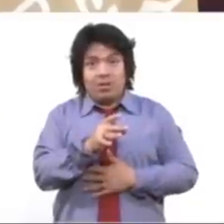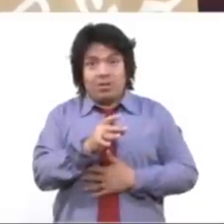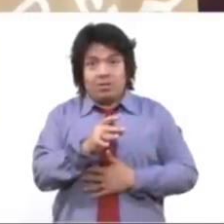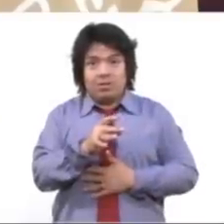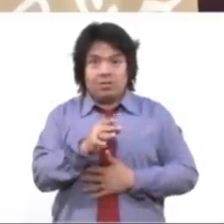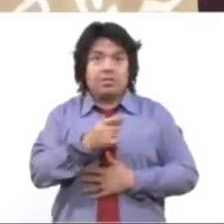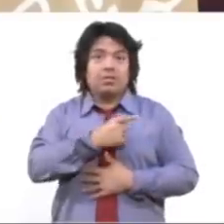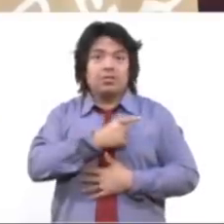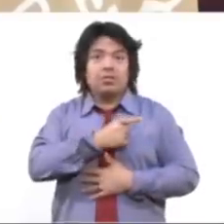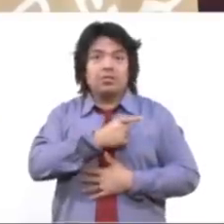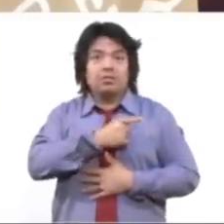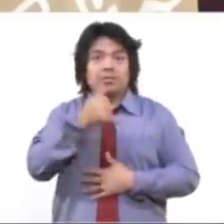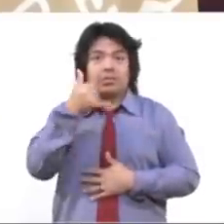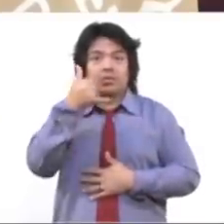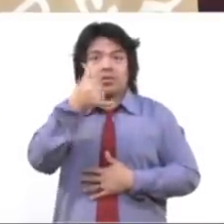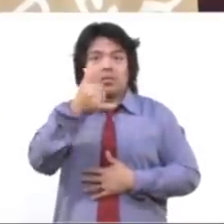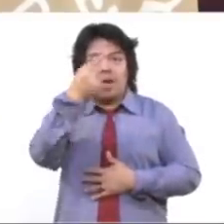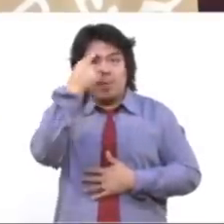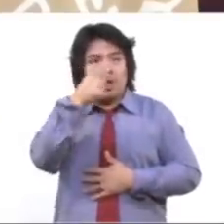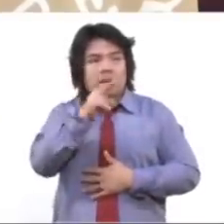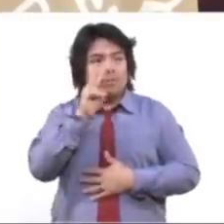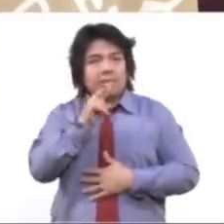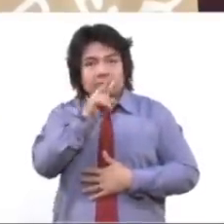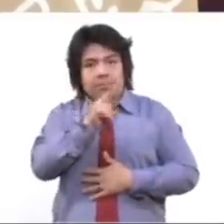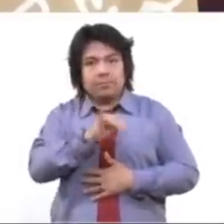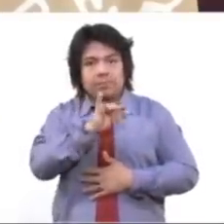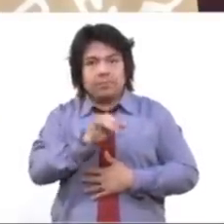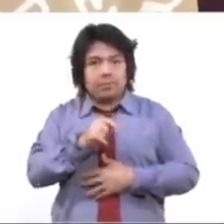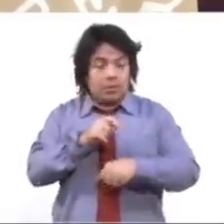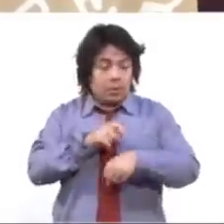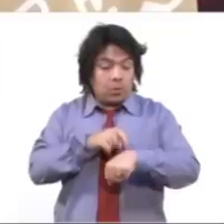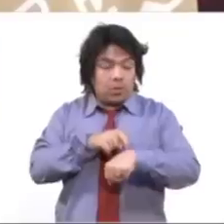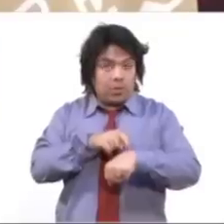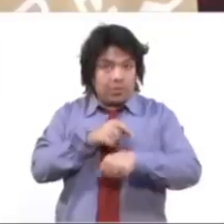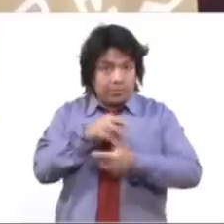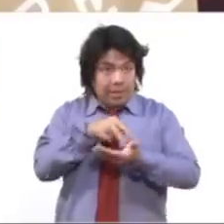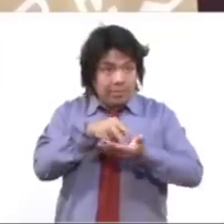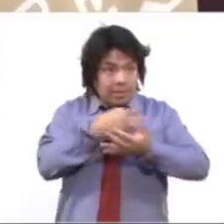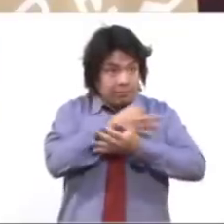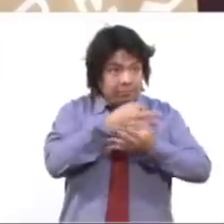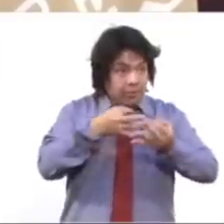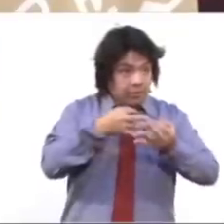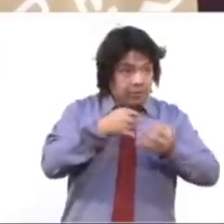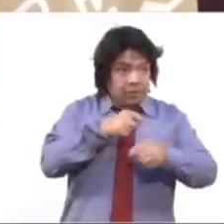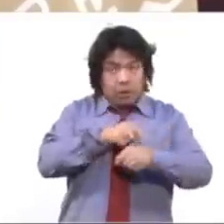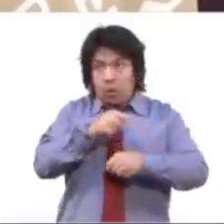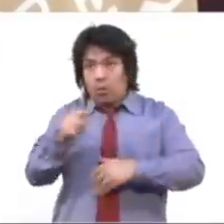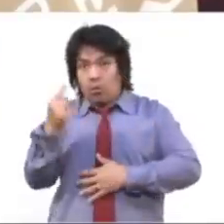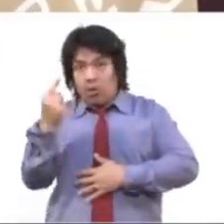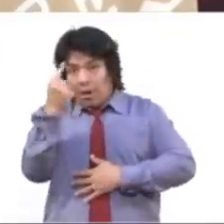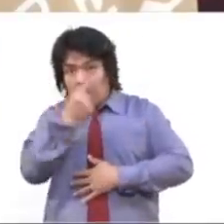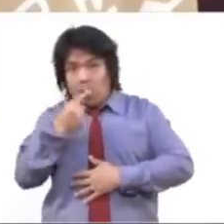Le estoy marcando para verificar que es usted. Una hora y media después, el fiscal de